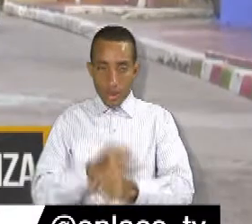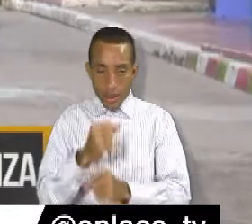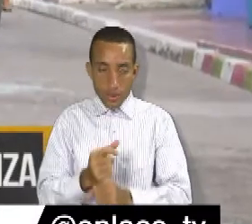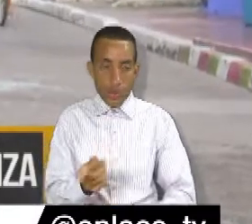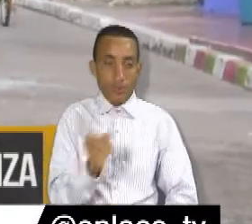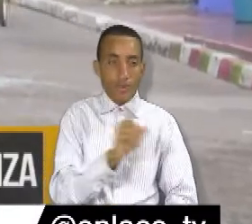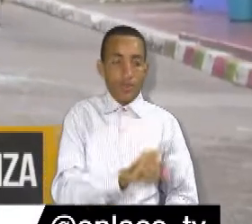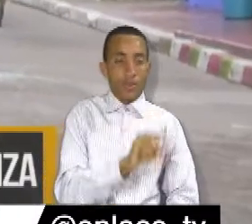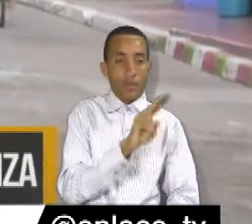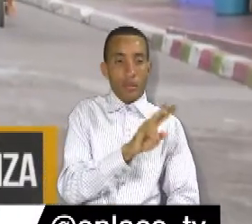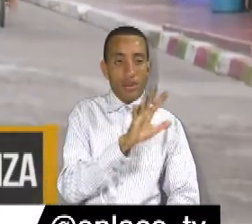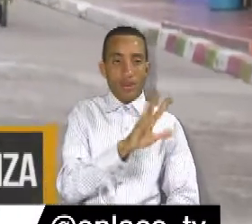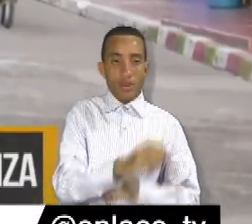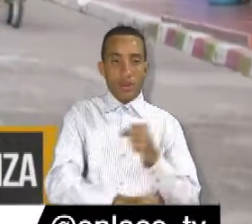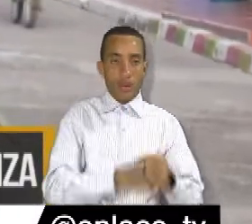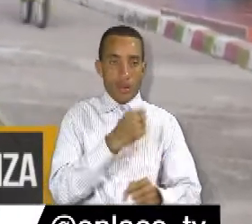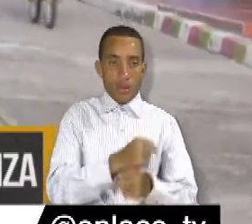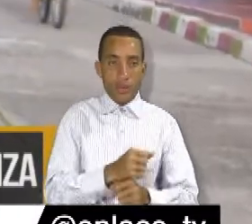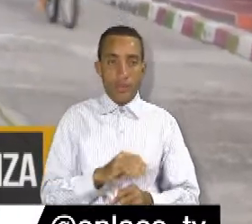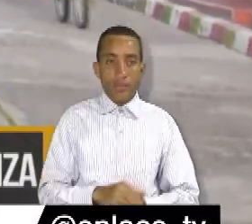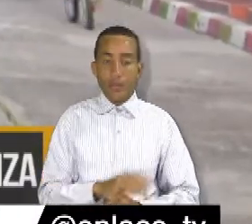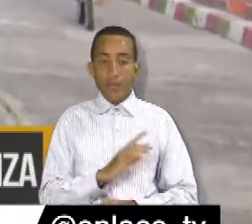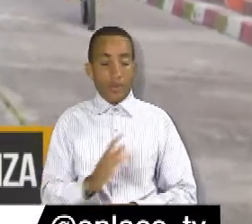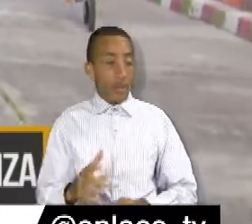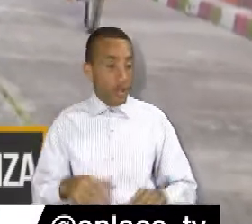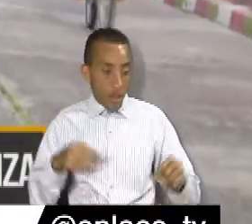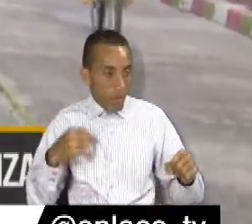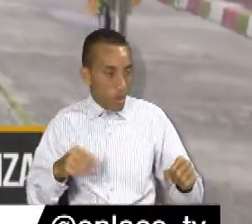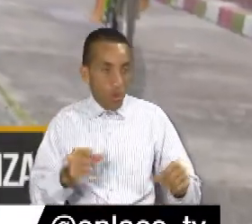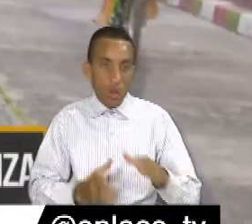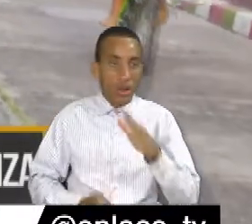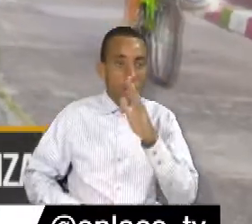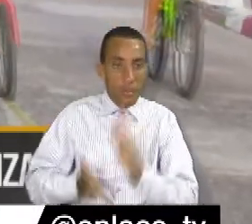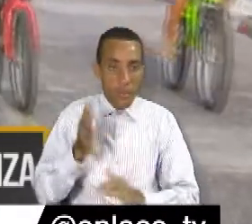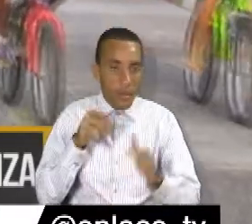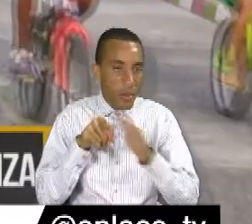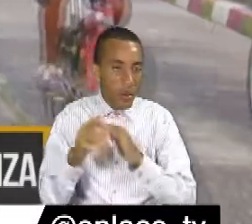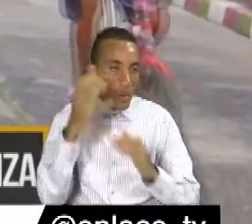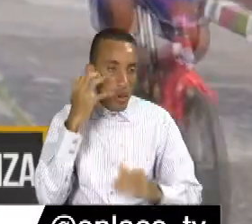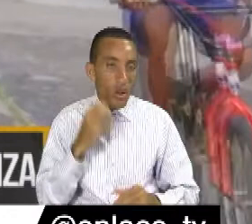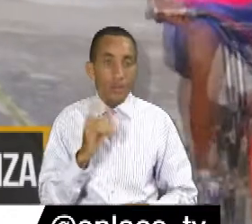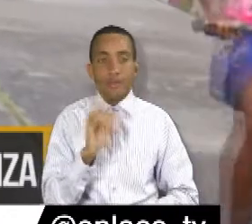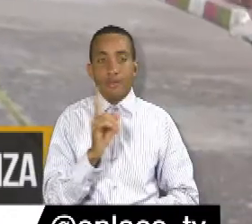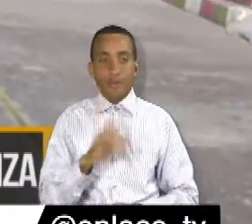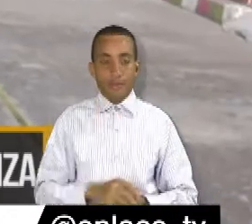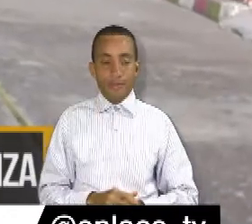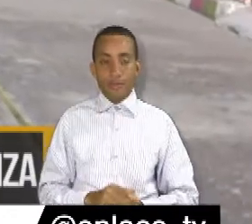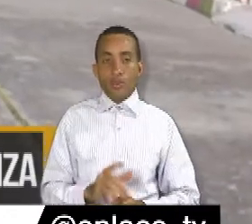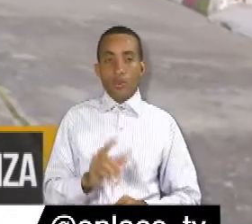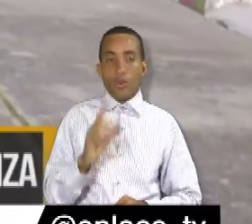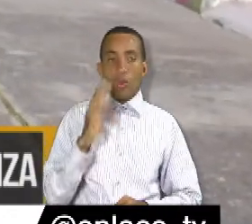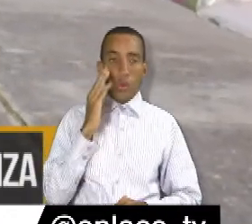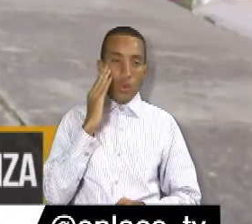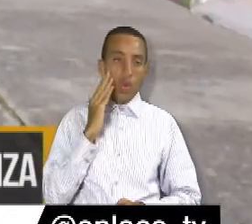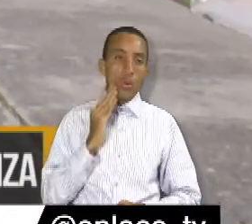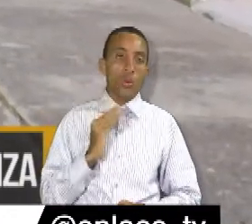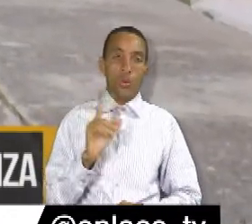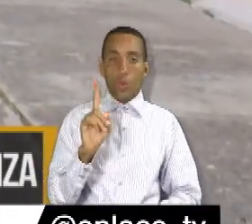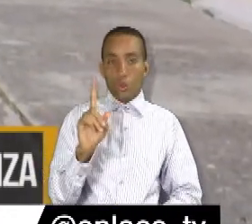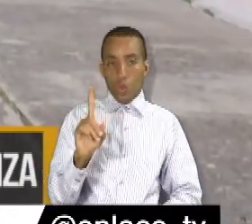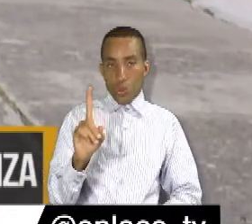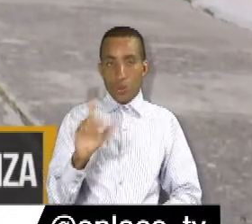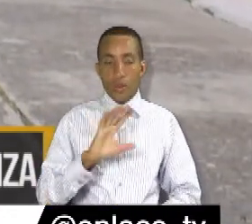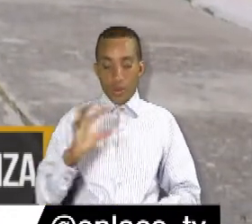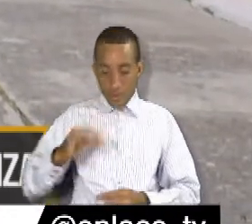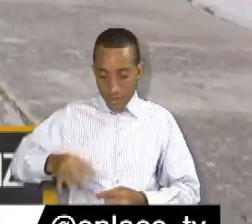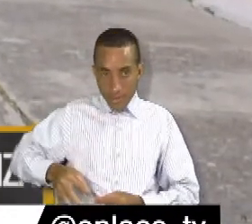de edad. Los delincuentes finalmente no pudieron llevarse la motocicleta. Otro dato adicional es que uno de los jóvenes ya salió, le cogieron